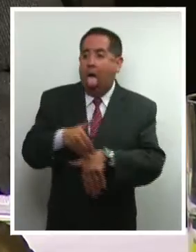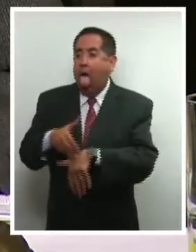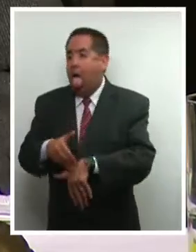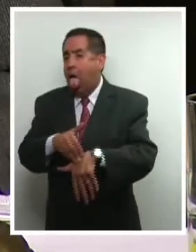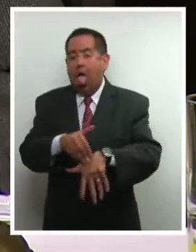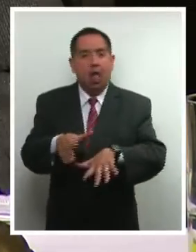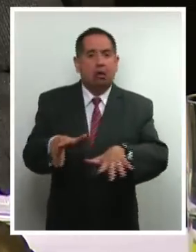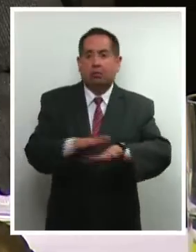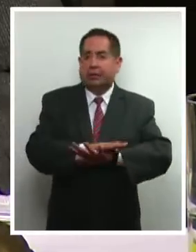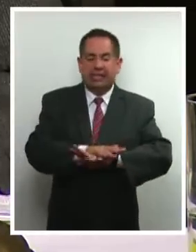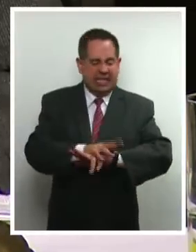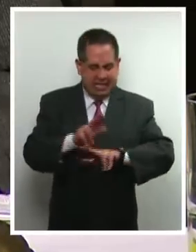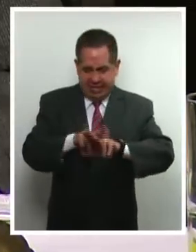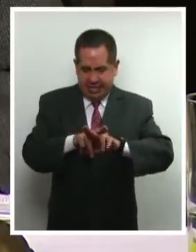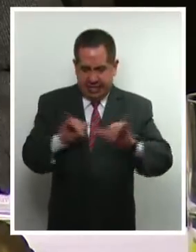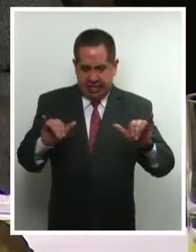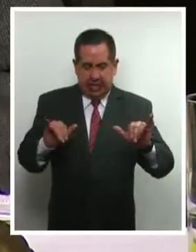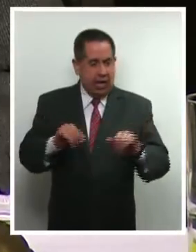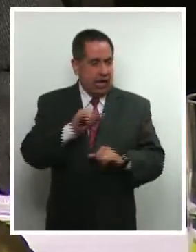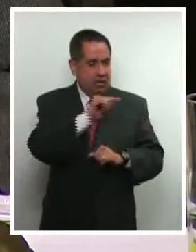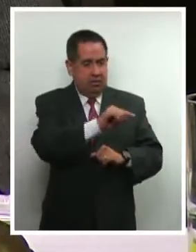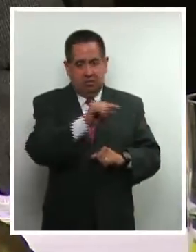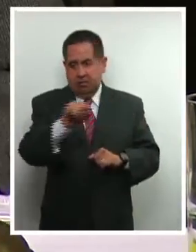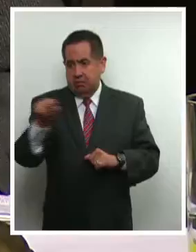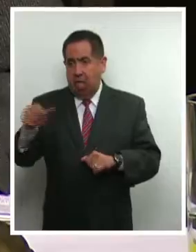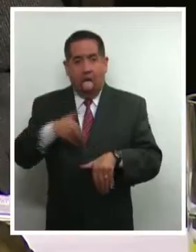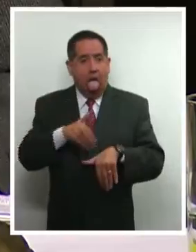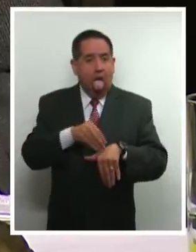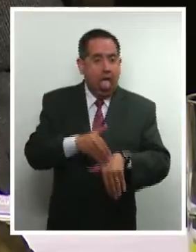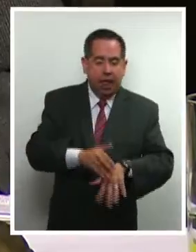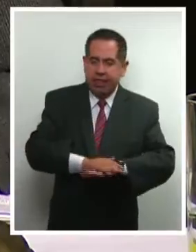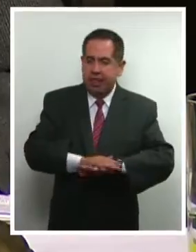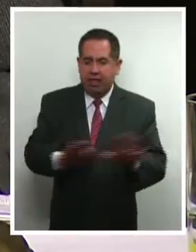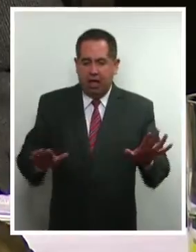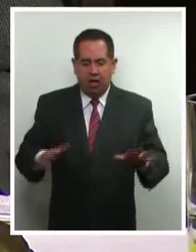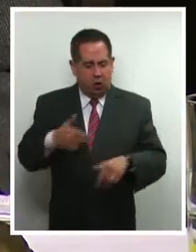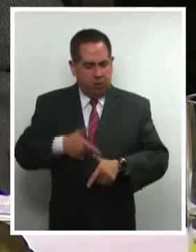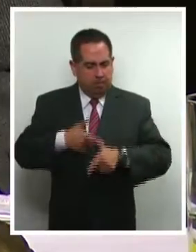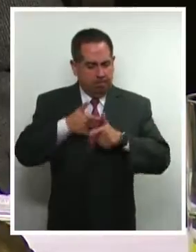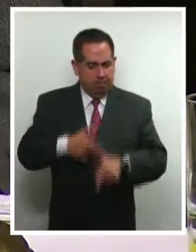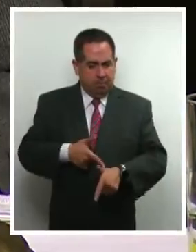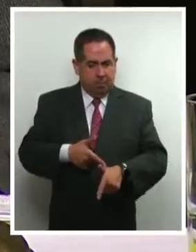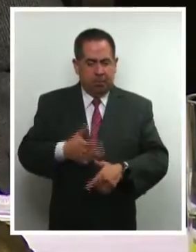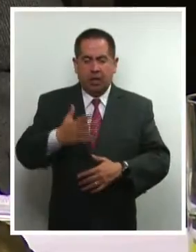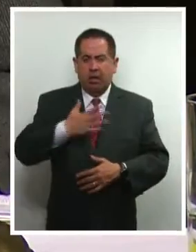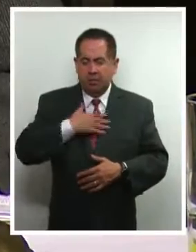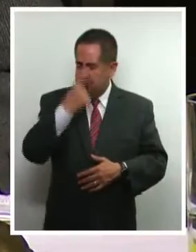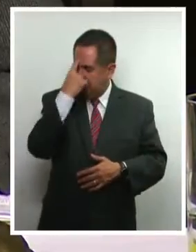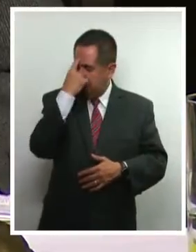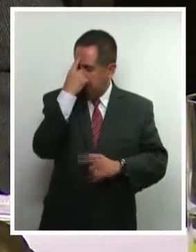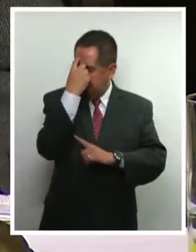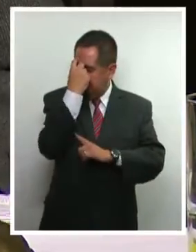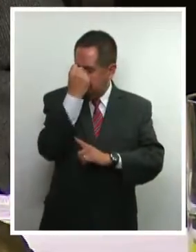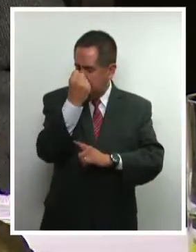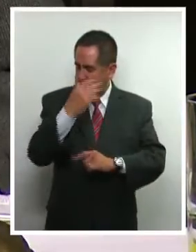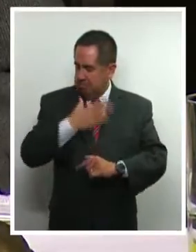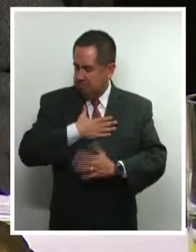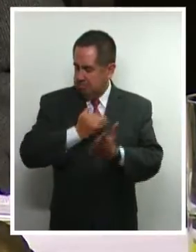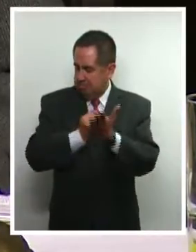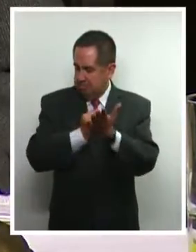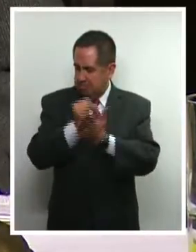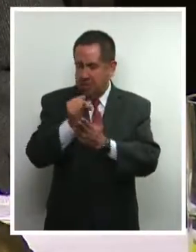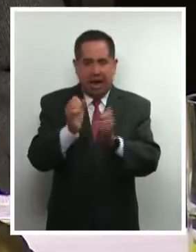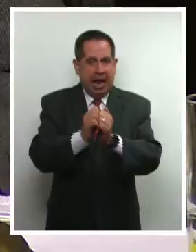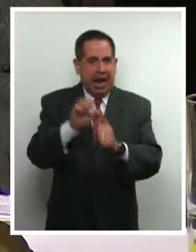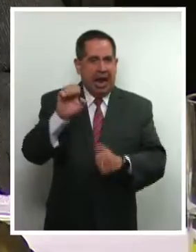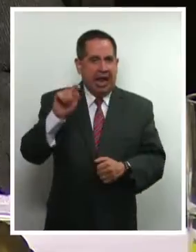las facciones de esta Asamblea y seguiré actuando, como es mi convicción y mis principios, con